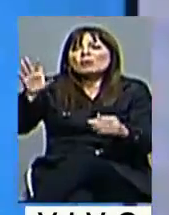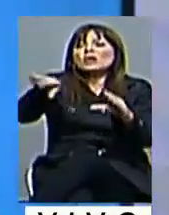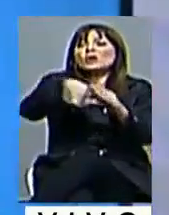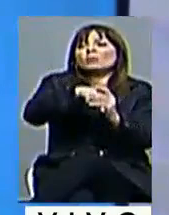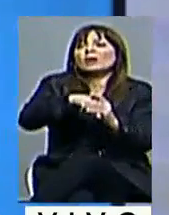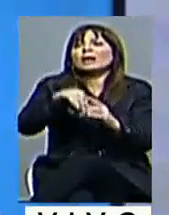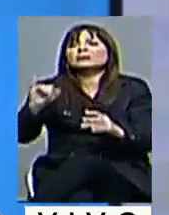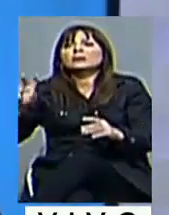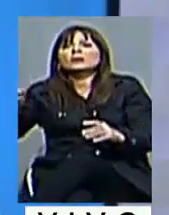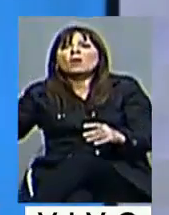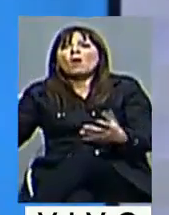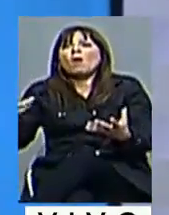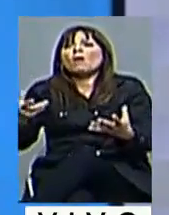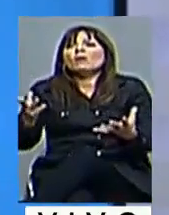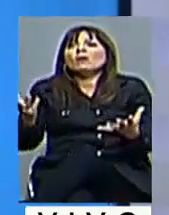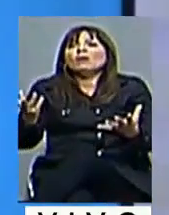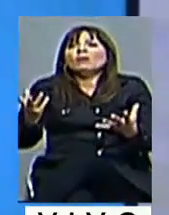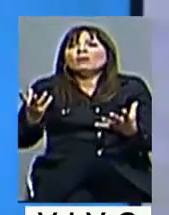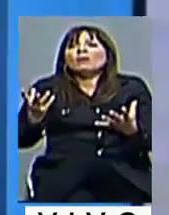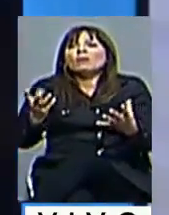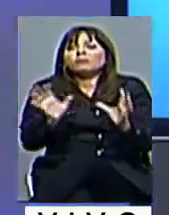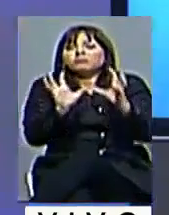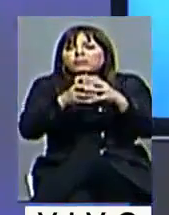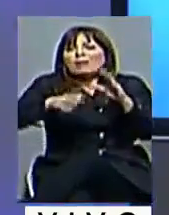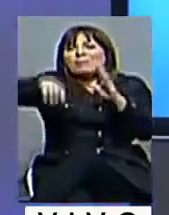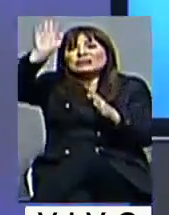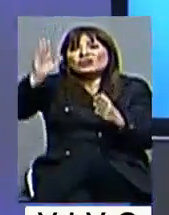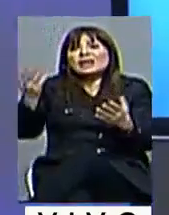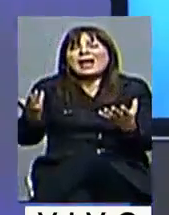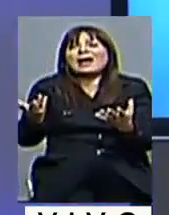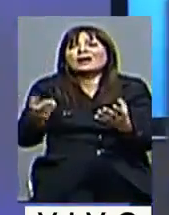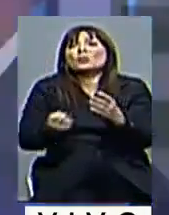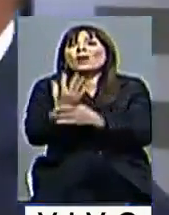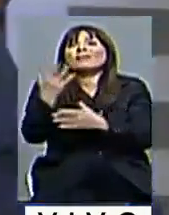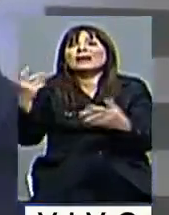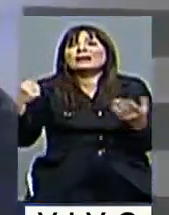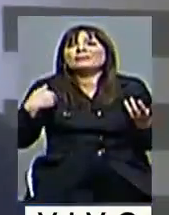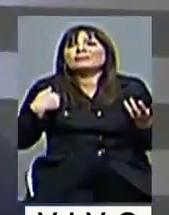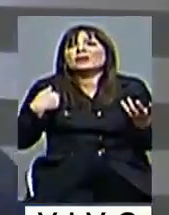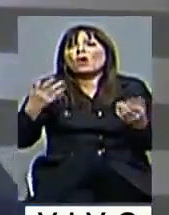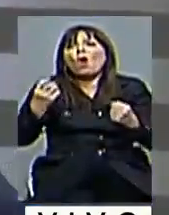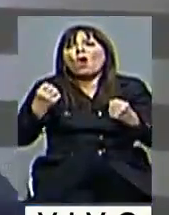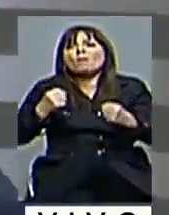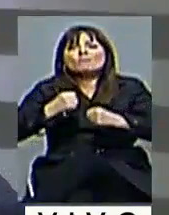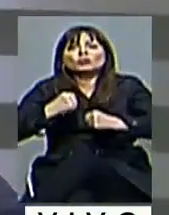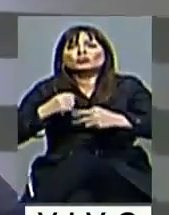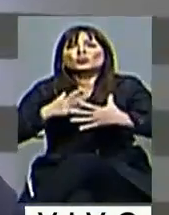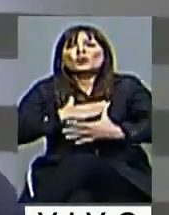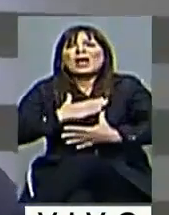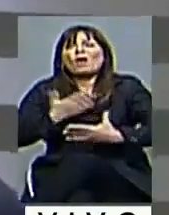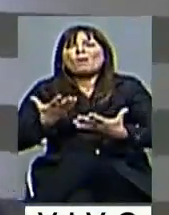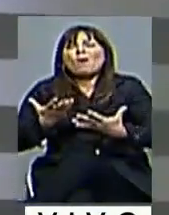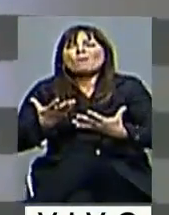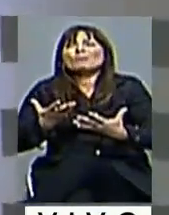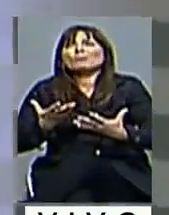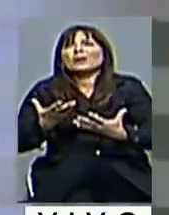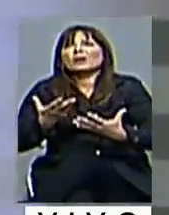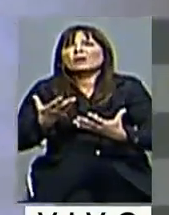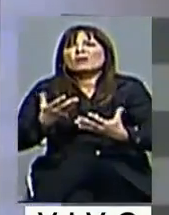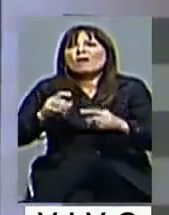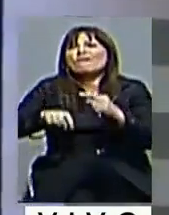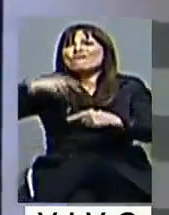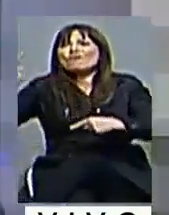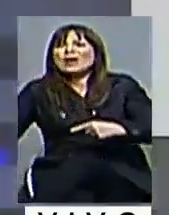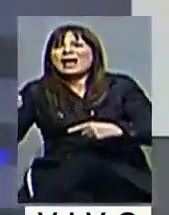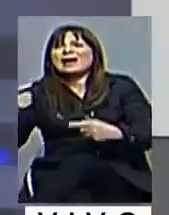incorporar a lo que sería la fuerza de mayoría, como se llame, con un deseo, con una postura de que cualquier cosa fuera el